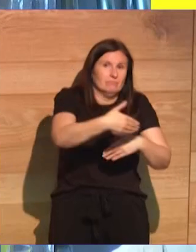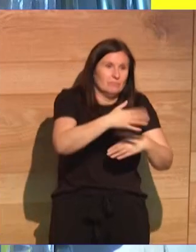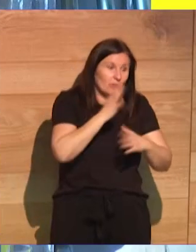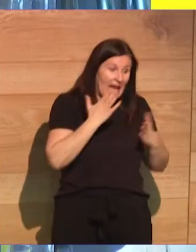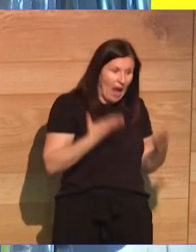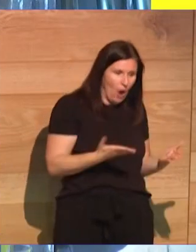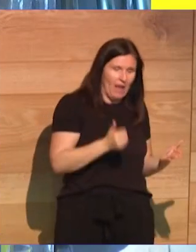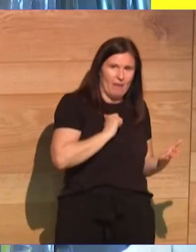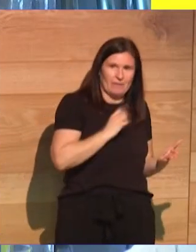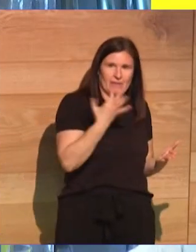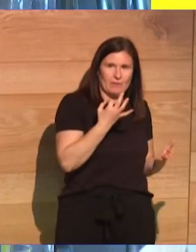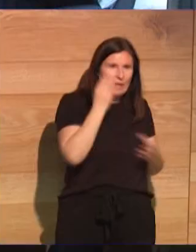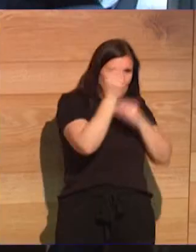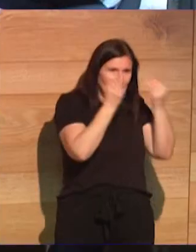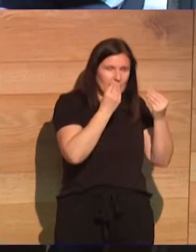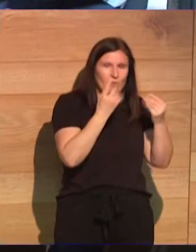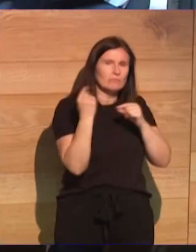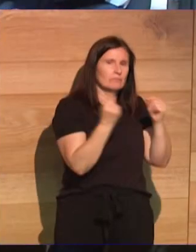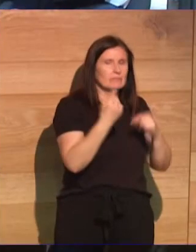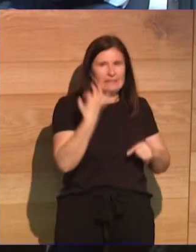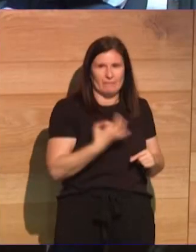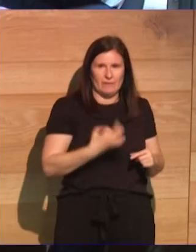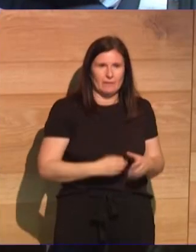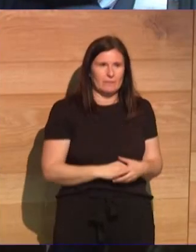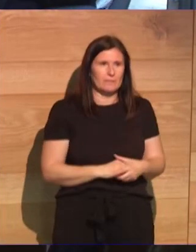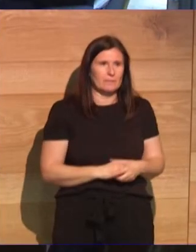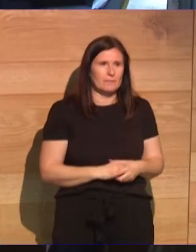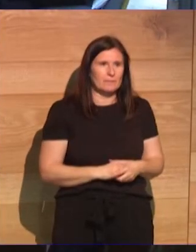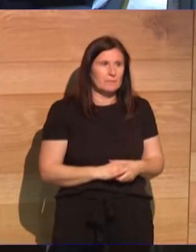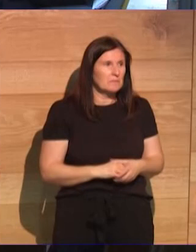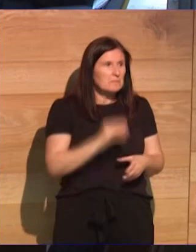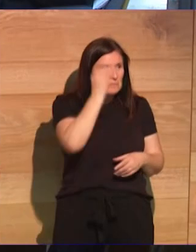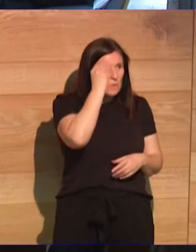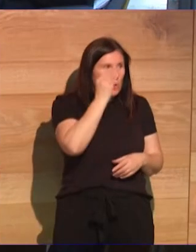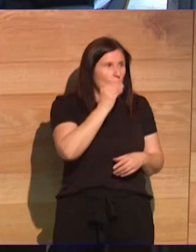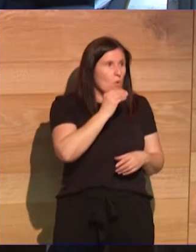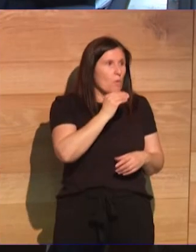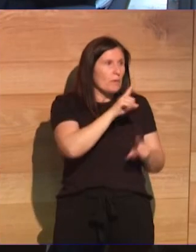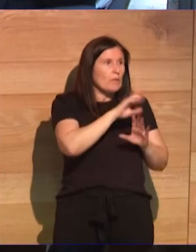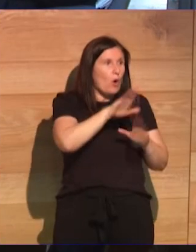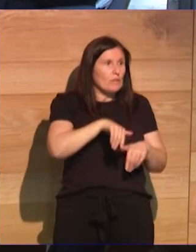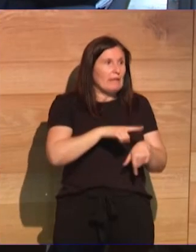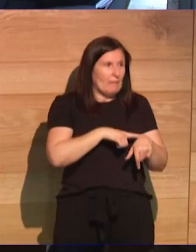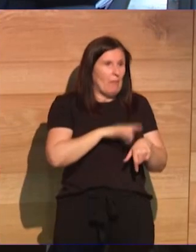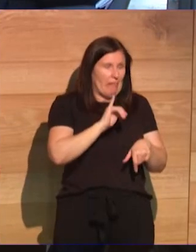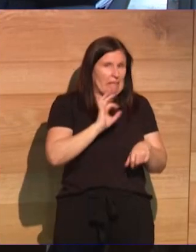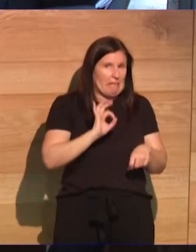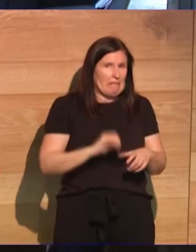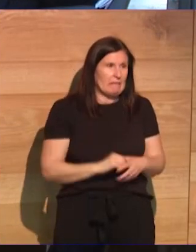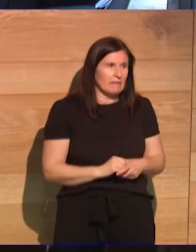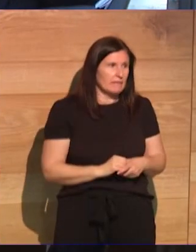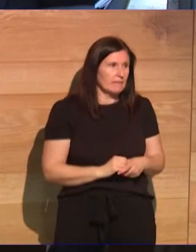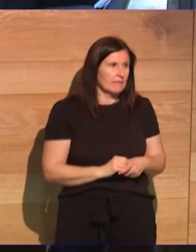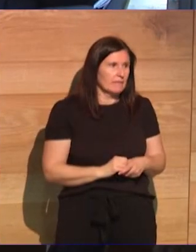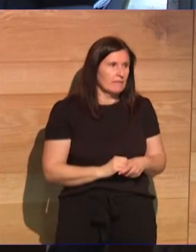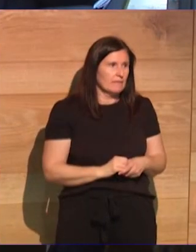importante este tipo de reflexiones. Yo creo que nos puede dar tiempo a una última rápida por allí y